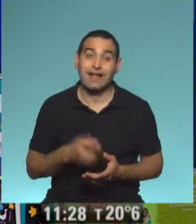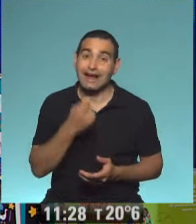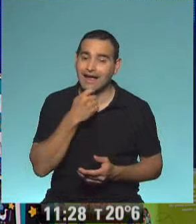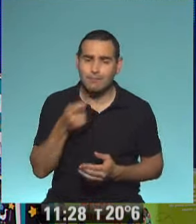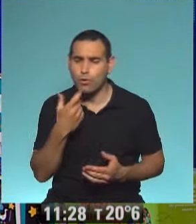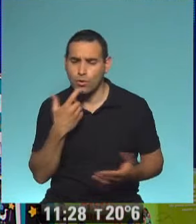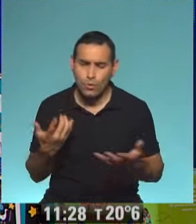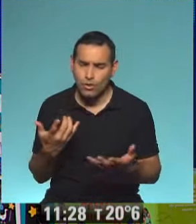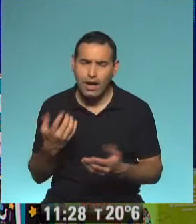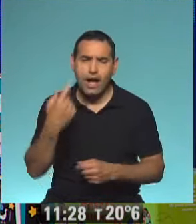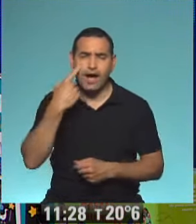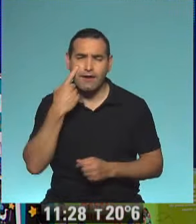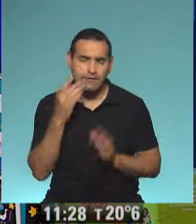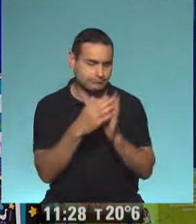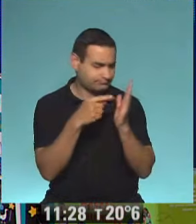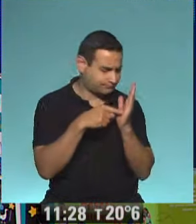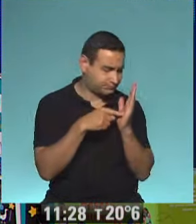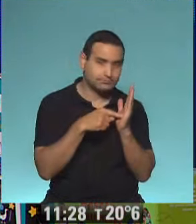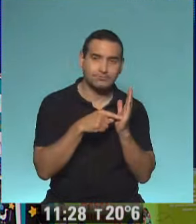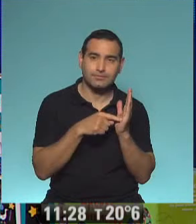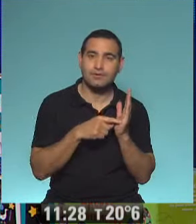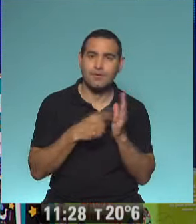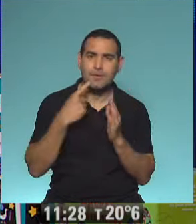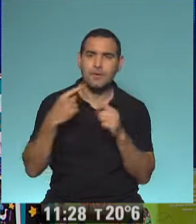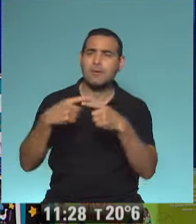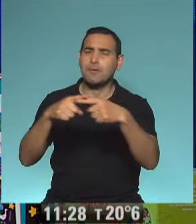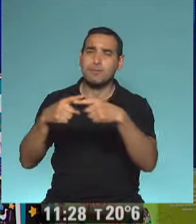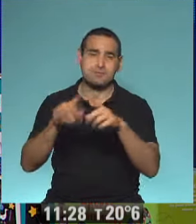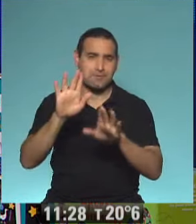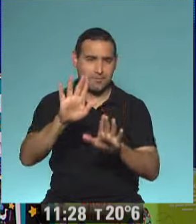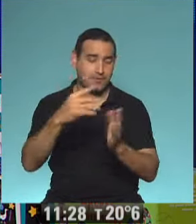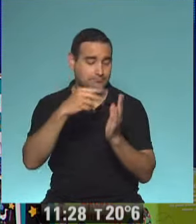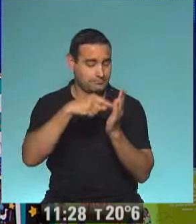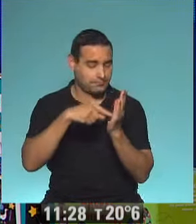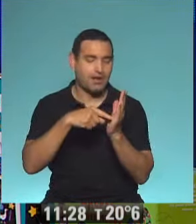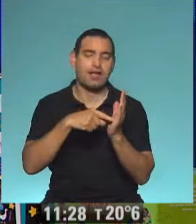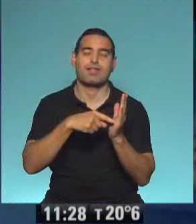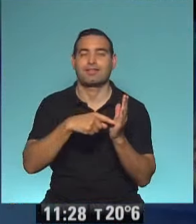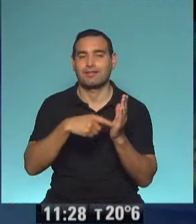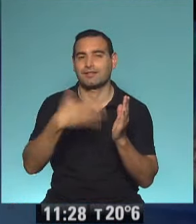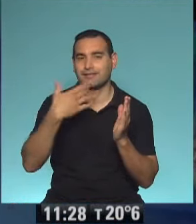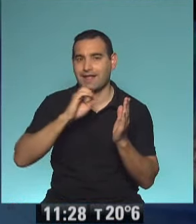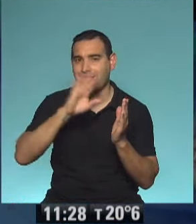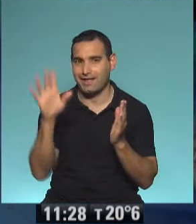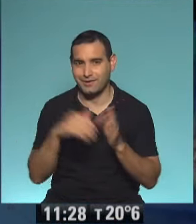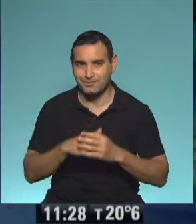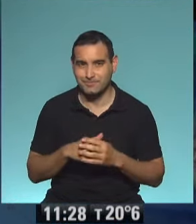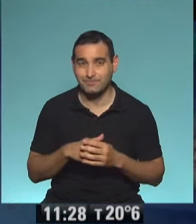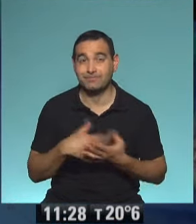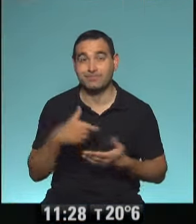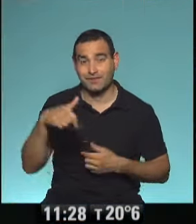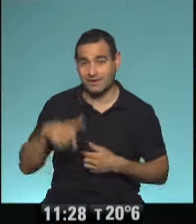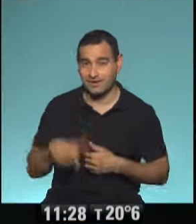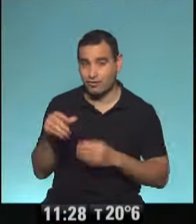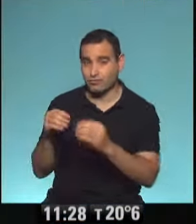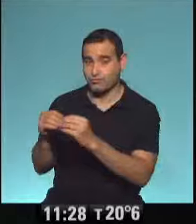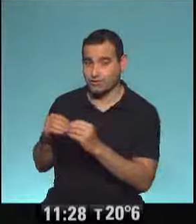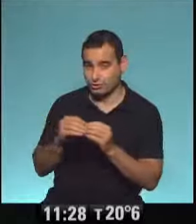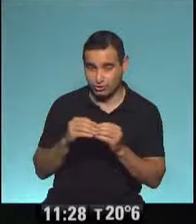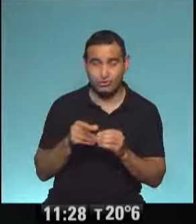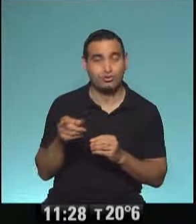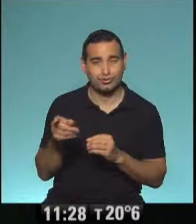tiene alguna duda. ¿Viste? Como, che, ¿qué pasa acá? Vamos al reglamento, en el reglamento. ¿Viste? Nos sacamos las dudas. Y de hecho, acá la producción, Juli, se viene